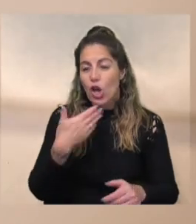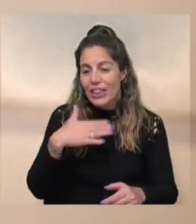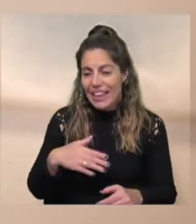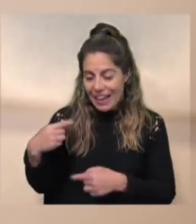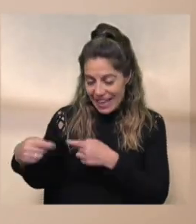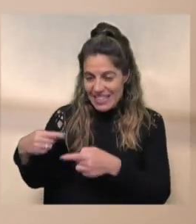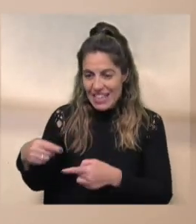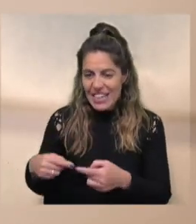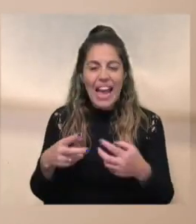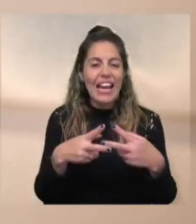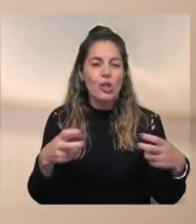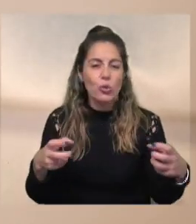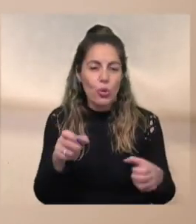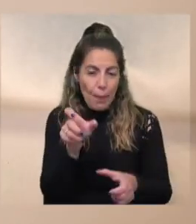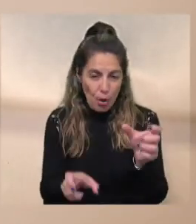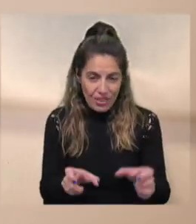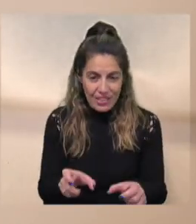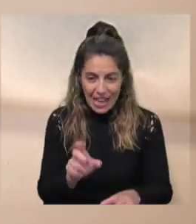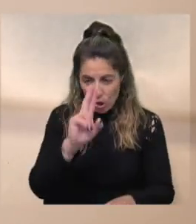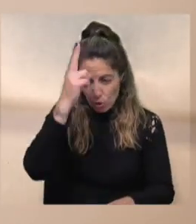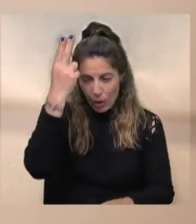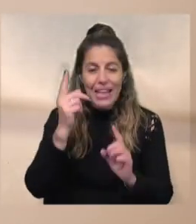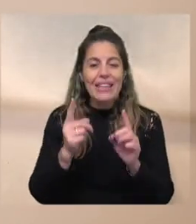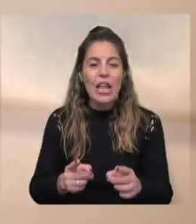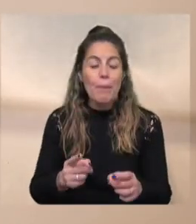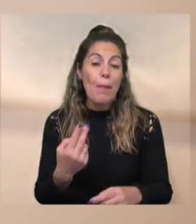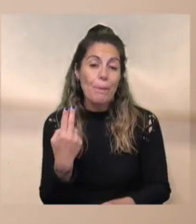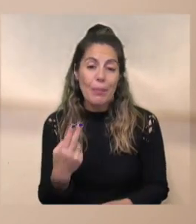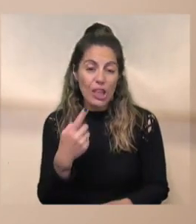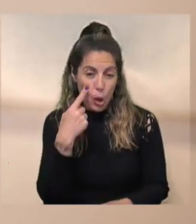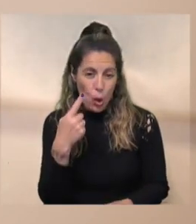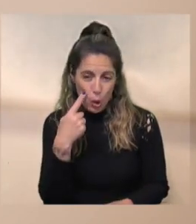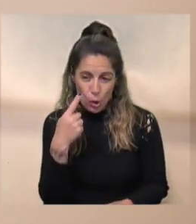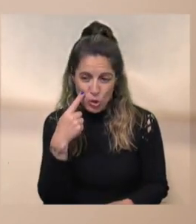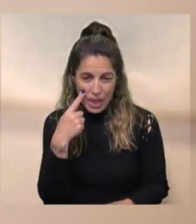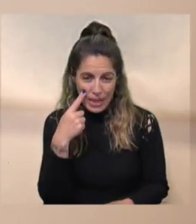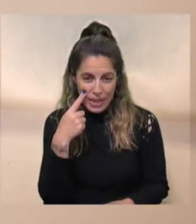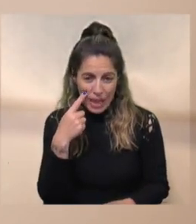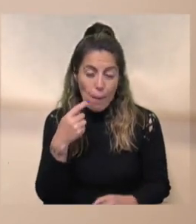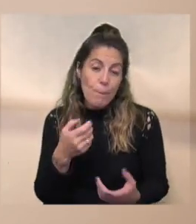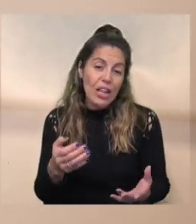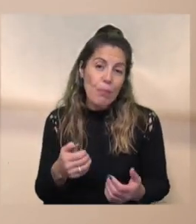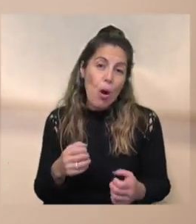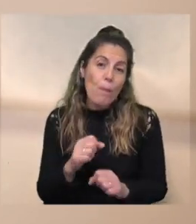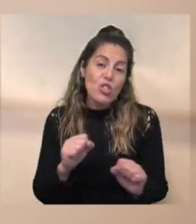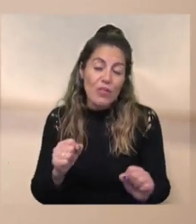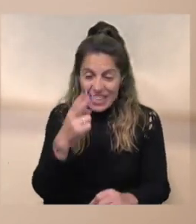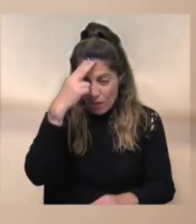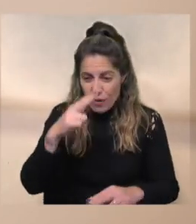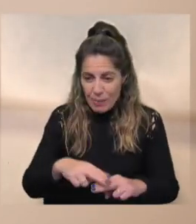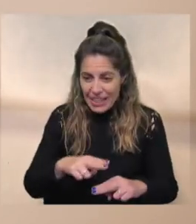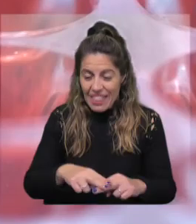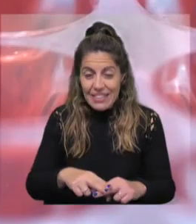ancestrías y qué estructura poblacional tenemos en Uruguay, también nos va a permitir conocer la predisposición a enfermedades que podemos tener